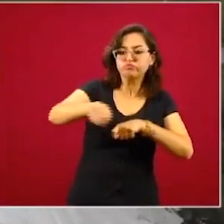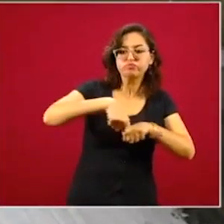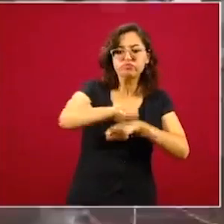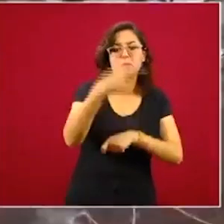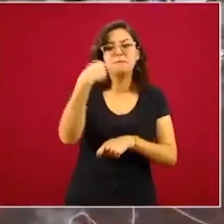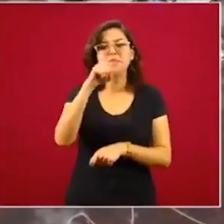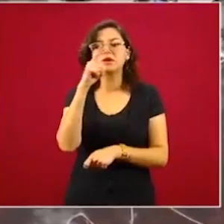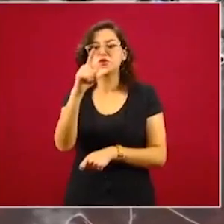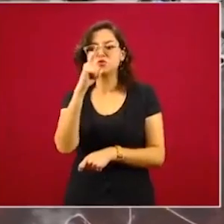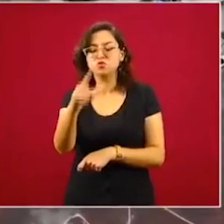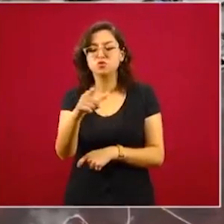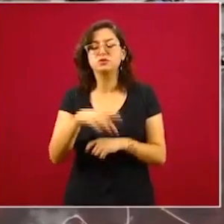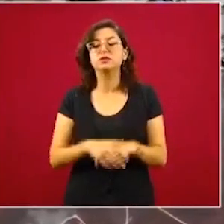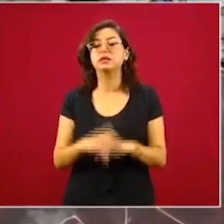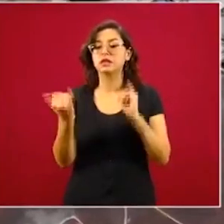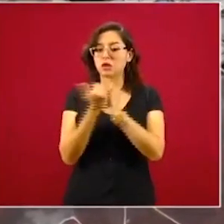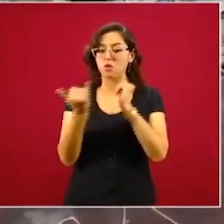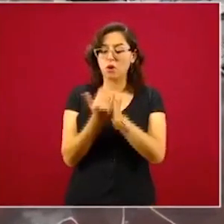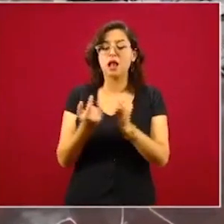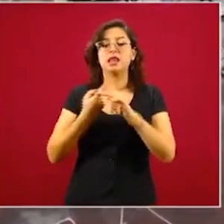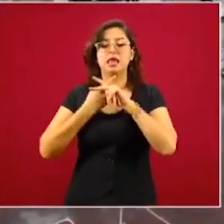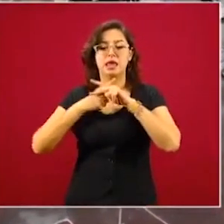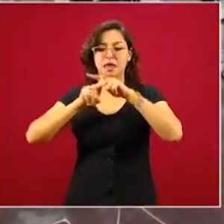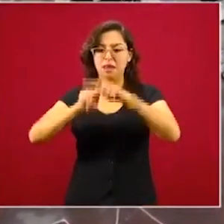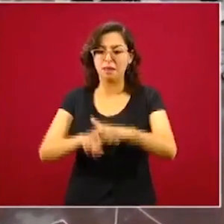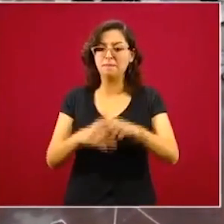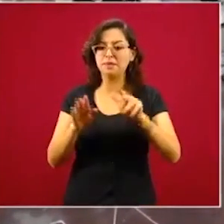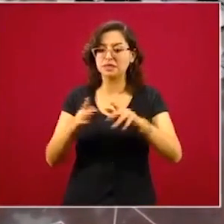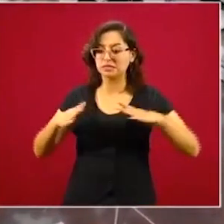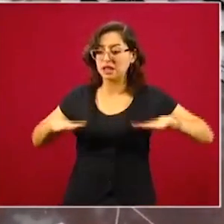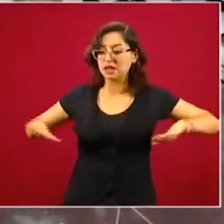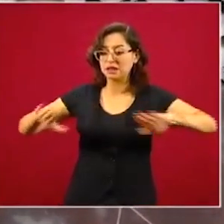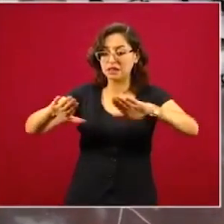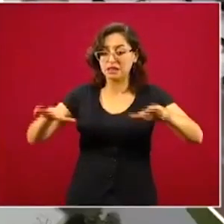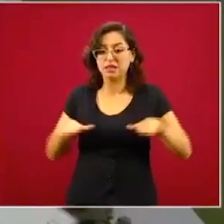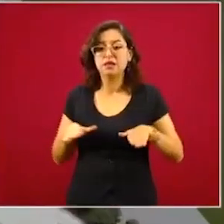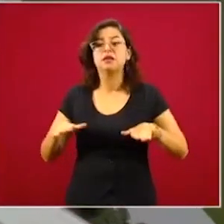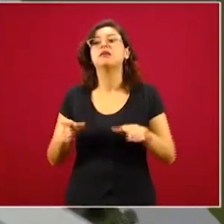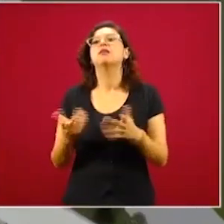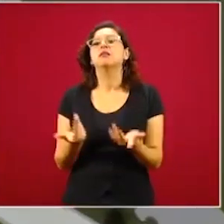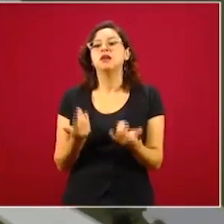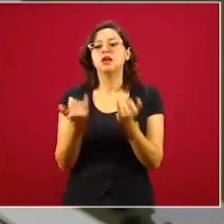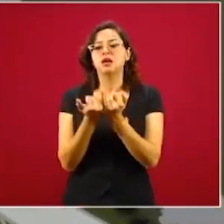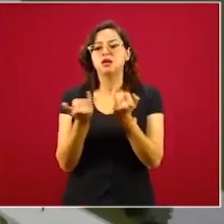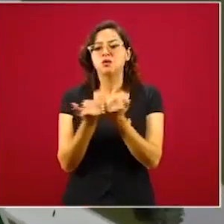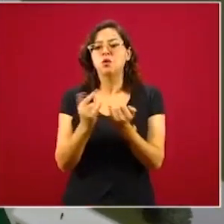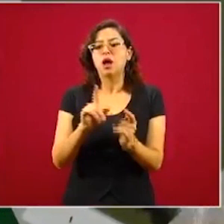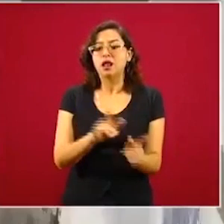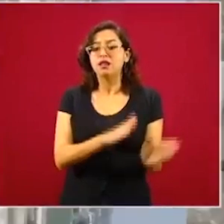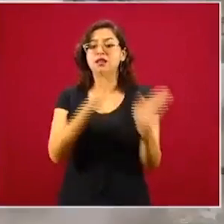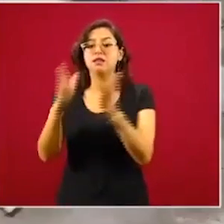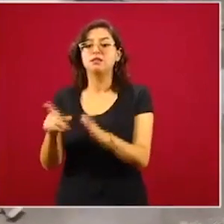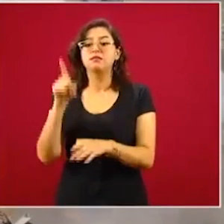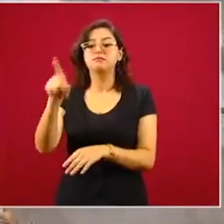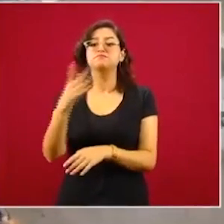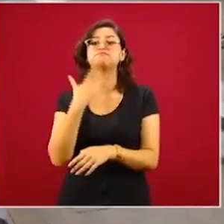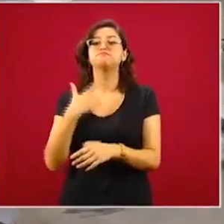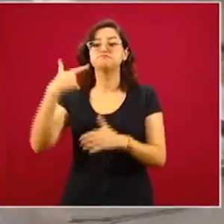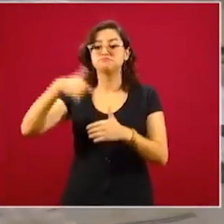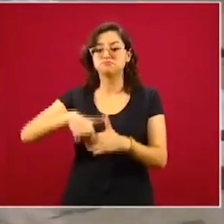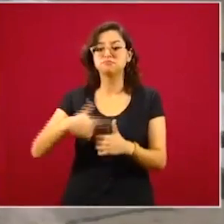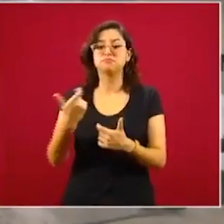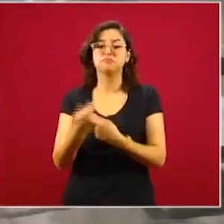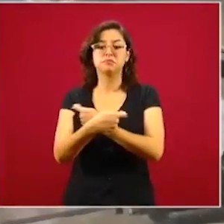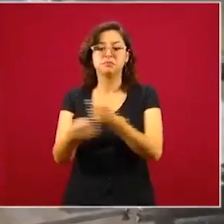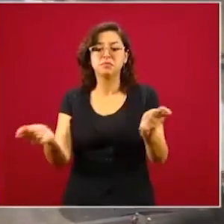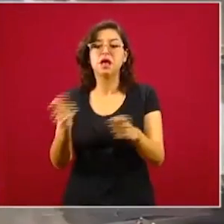se continúa la conformación de terraplenes y la colocación de base hidráulica. En la terminal de combustible y red de distribución, en